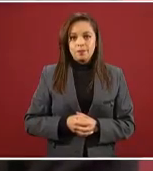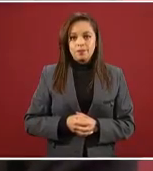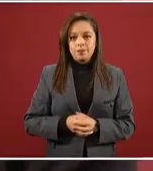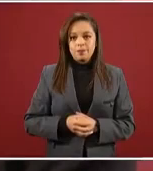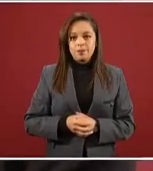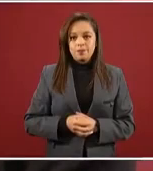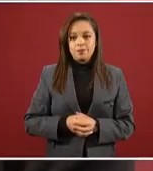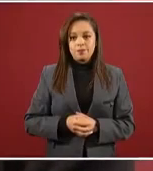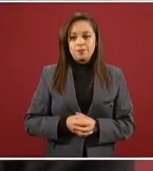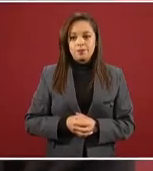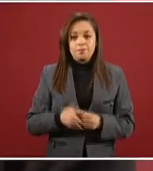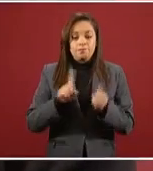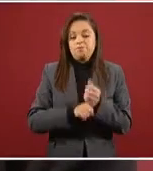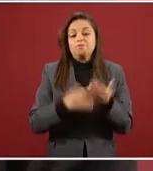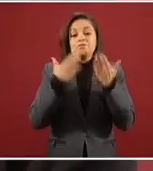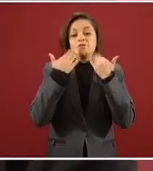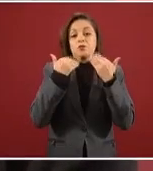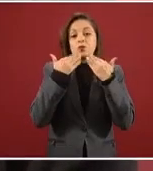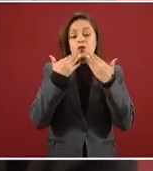humanismo,